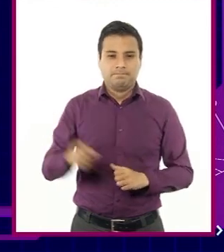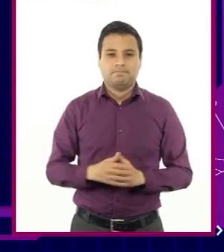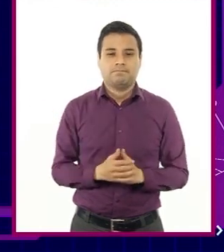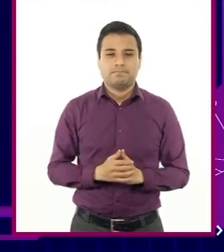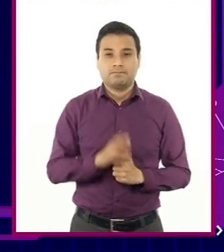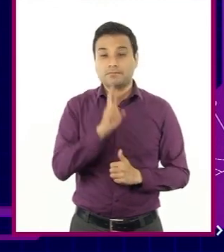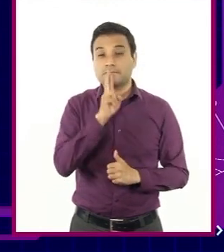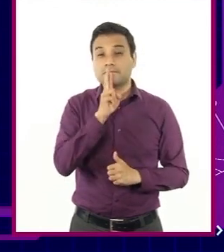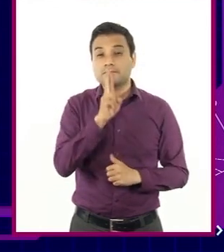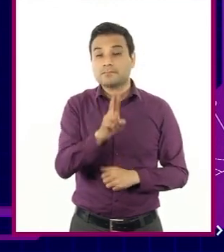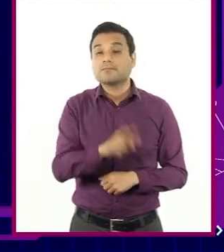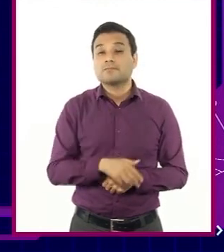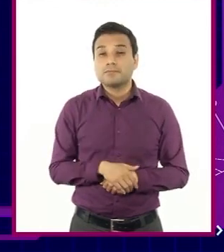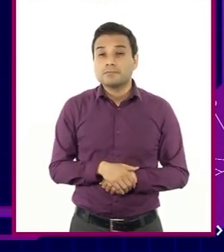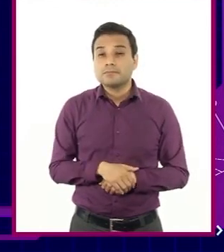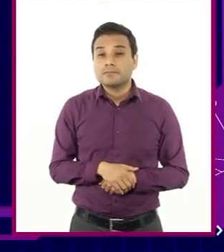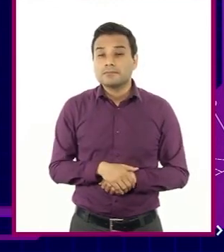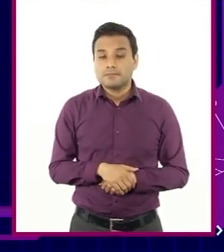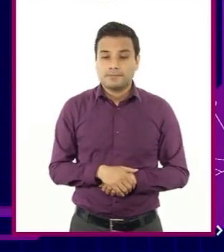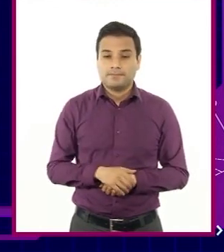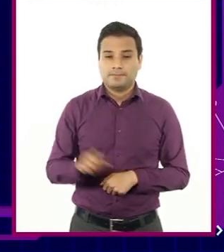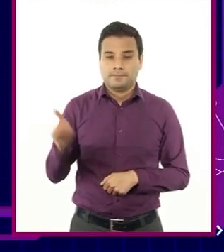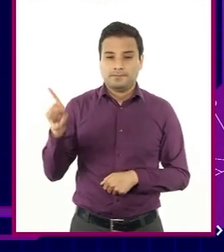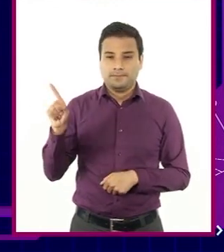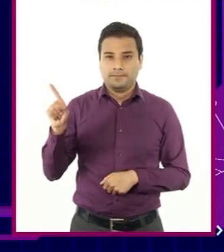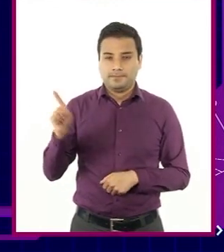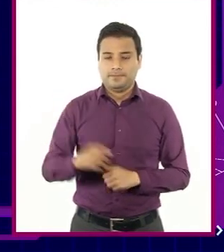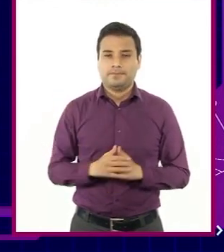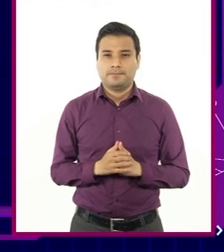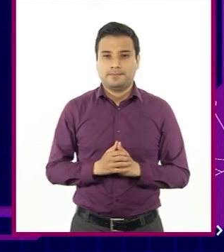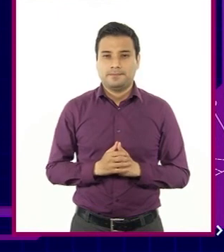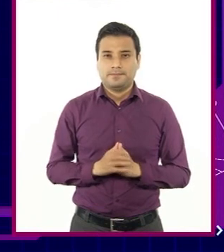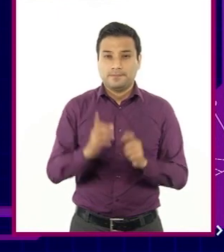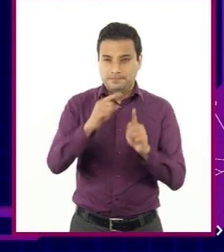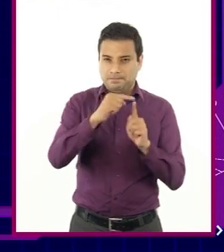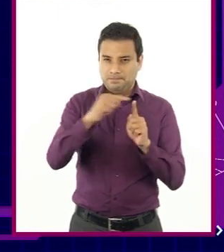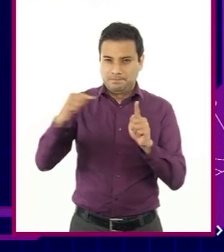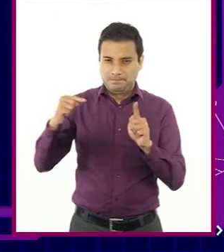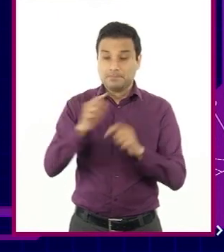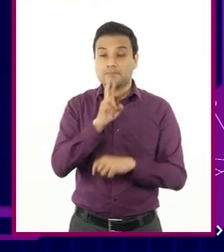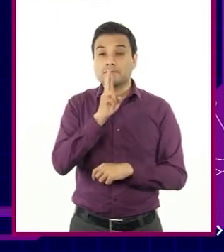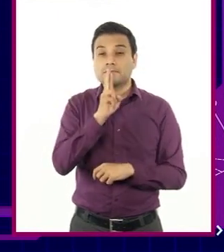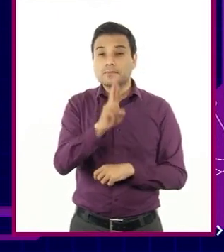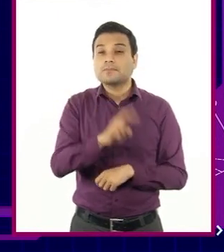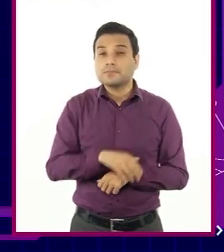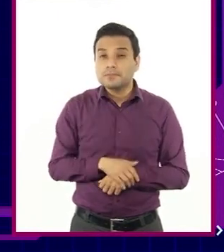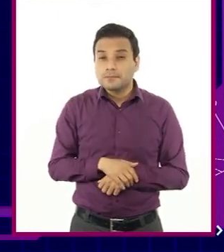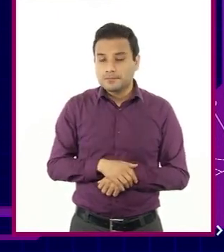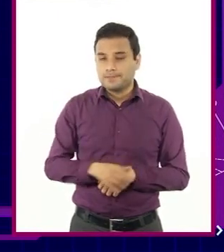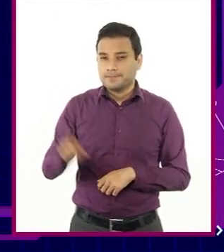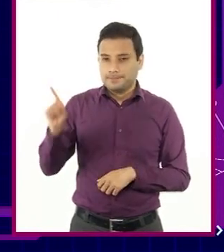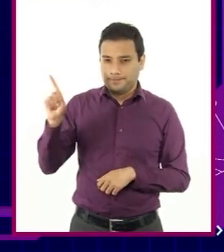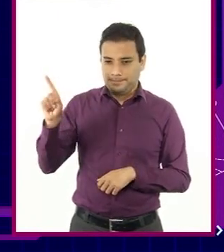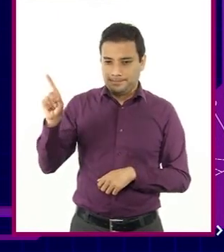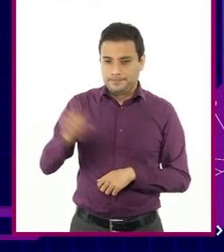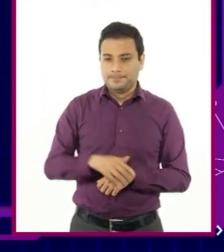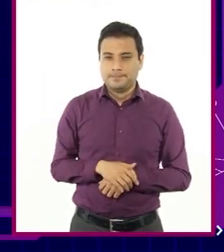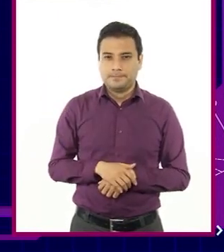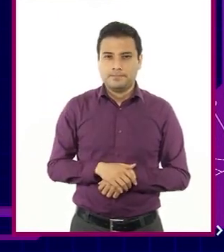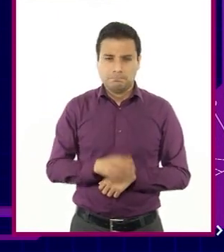un resultado de 18 kilómetros entre 1000, que es igual a 0.018